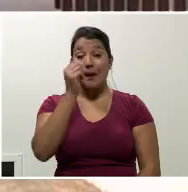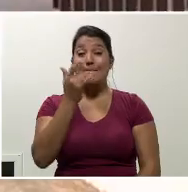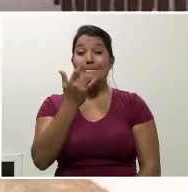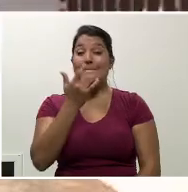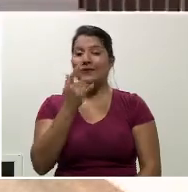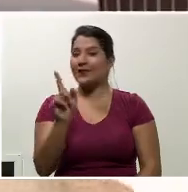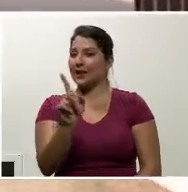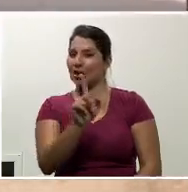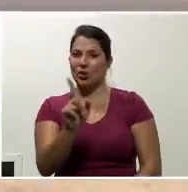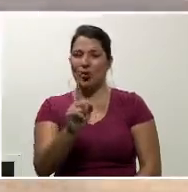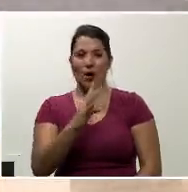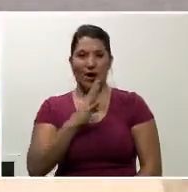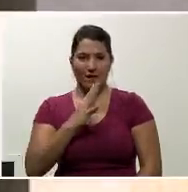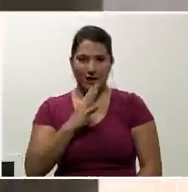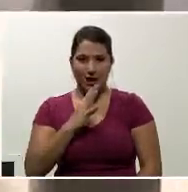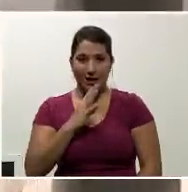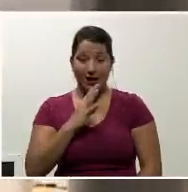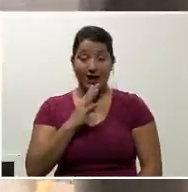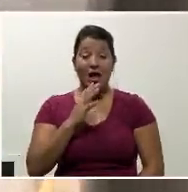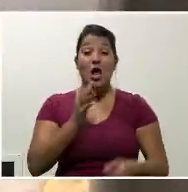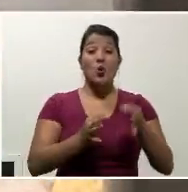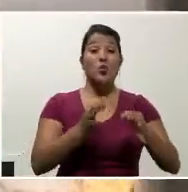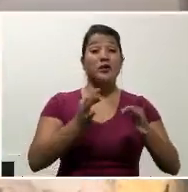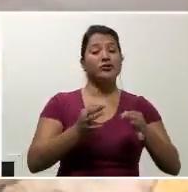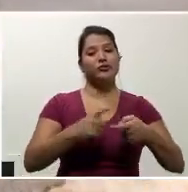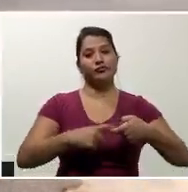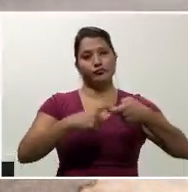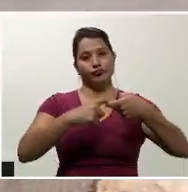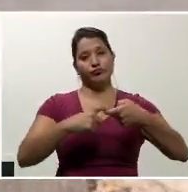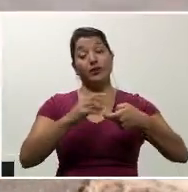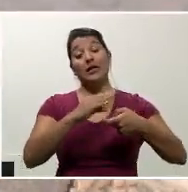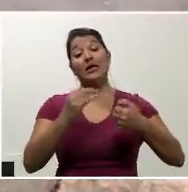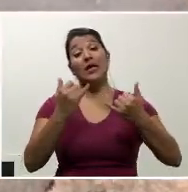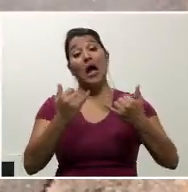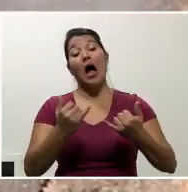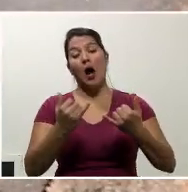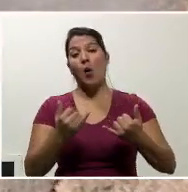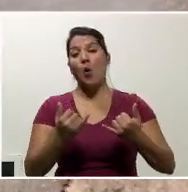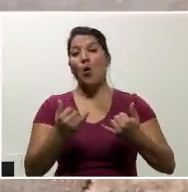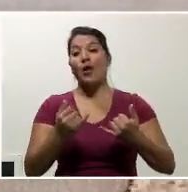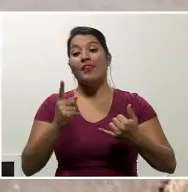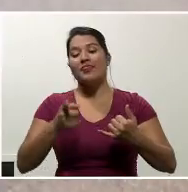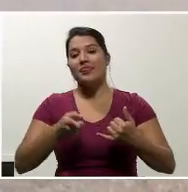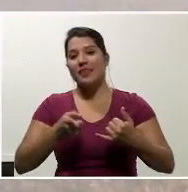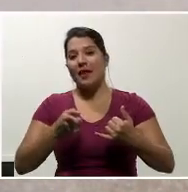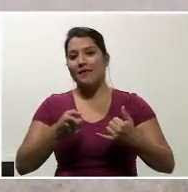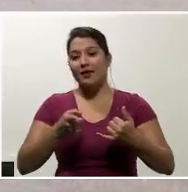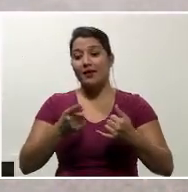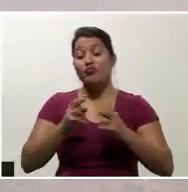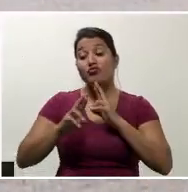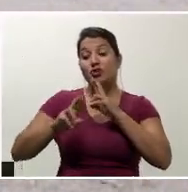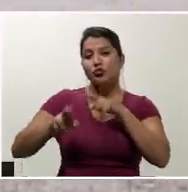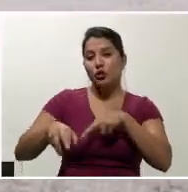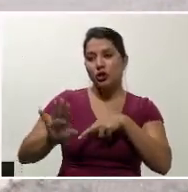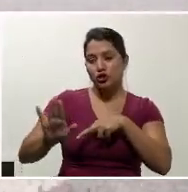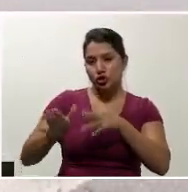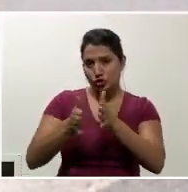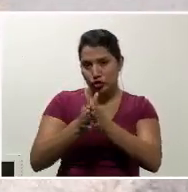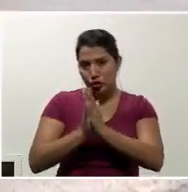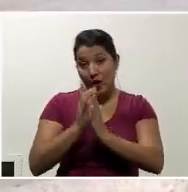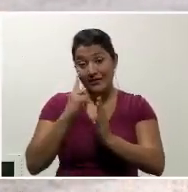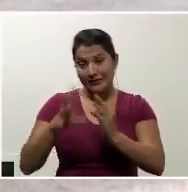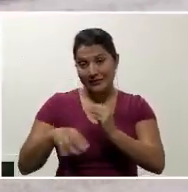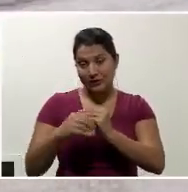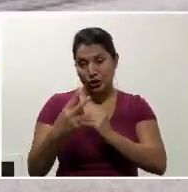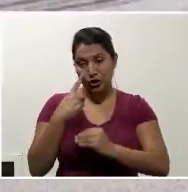brindar declaraciones. La audiencia se suspendió y será ahora resuelta la solicitud de la defensa de Arias en el Tribunal Penal de Pavas en una